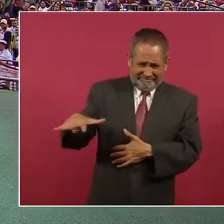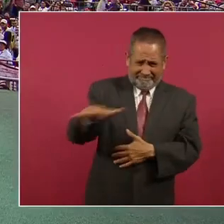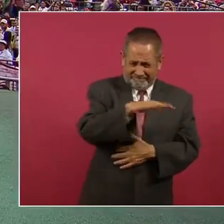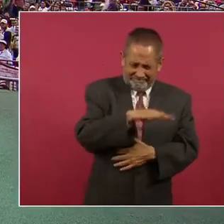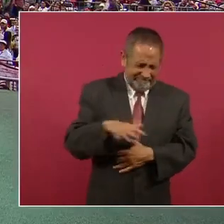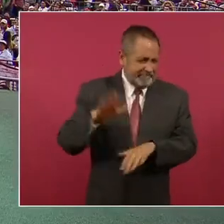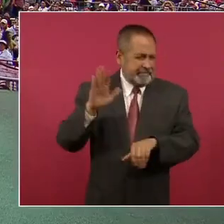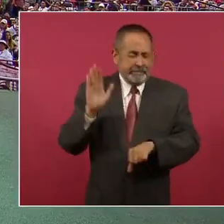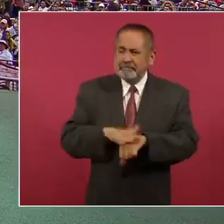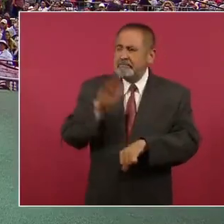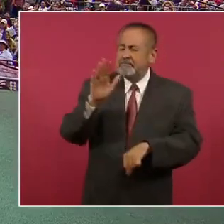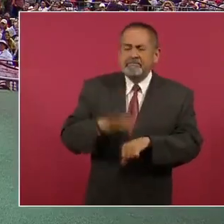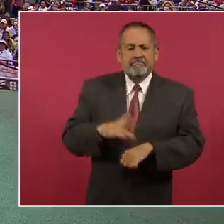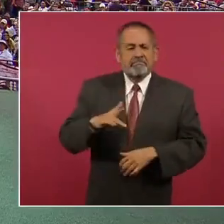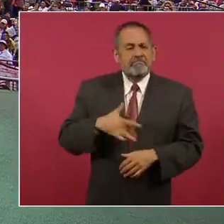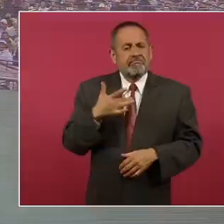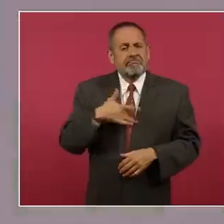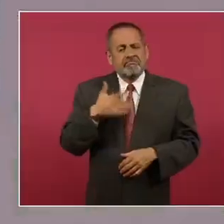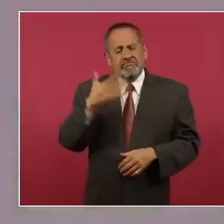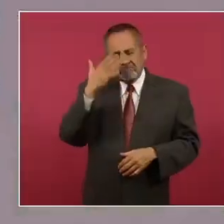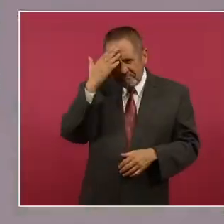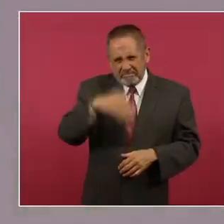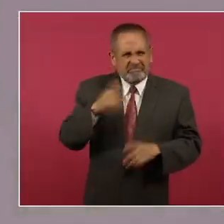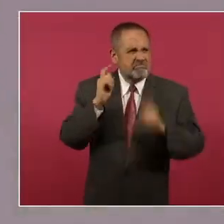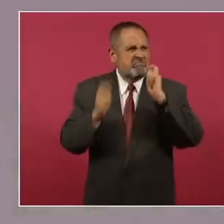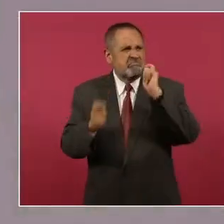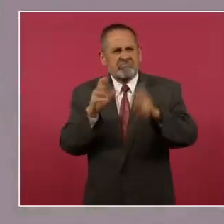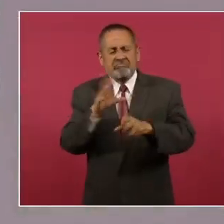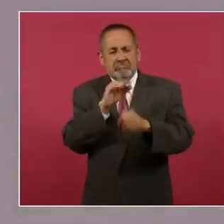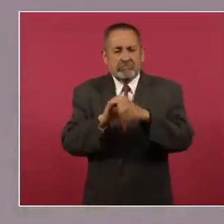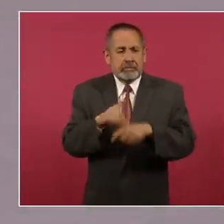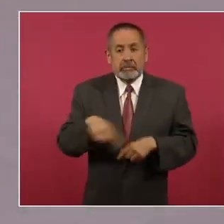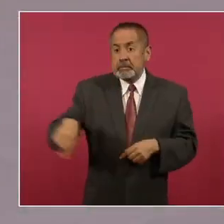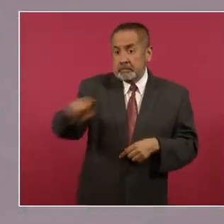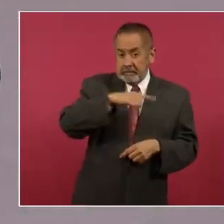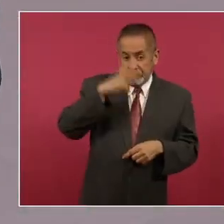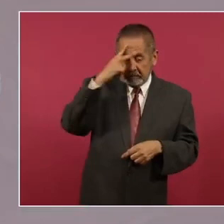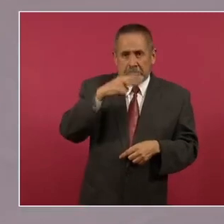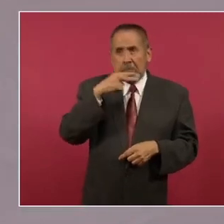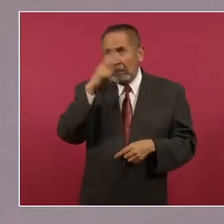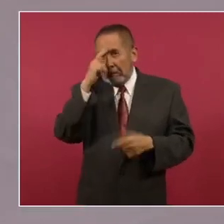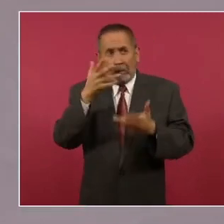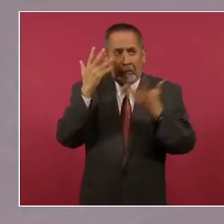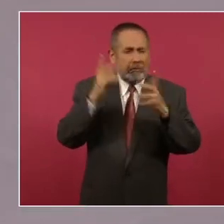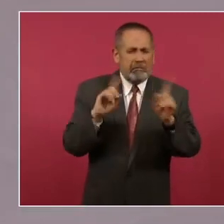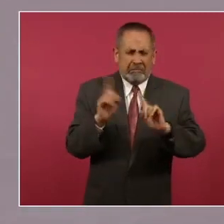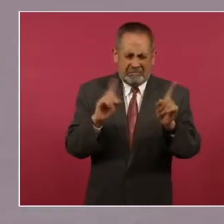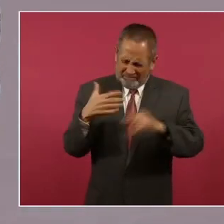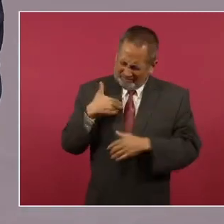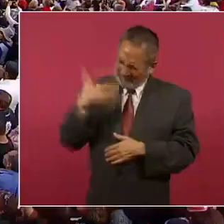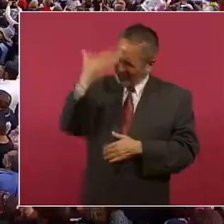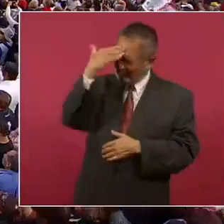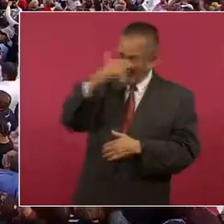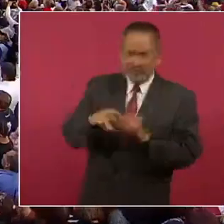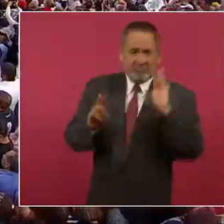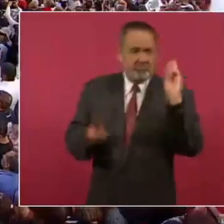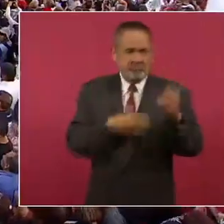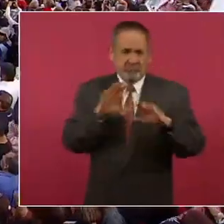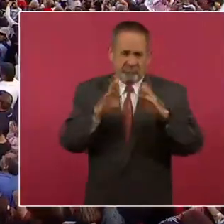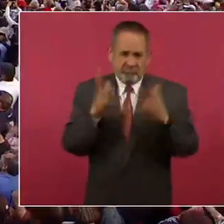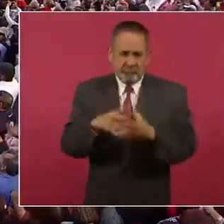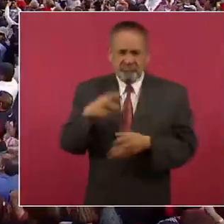los países con menos analfabetismo político en el mundo.